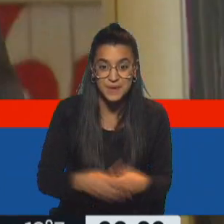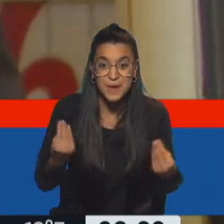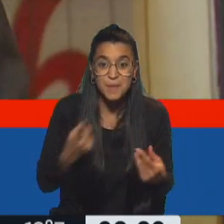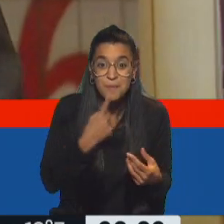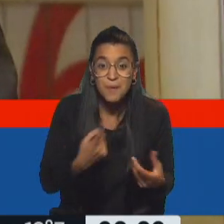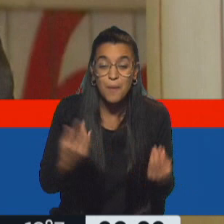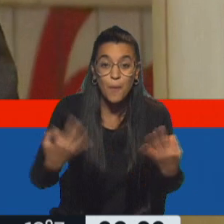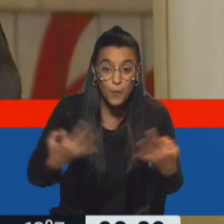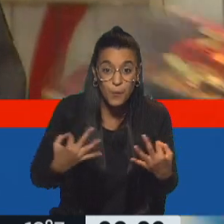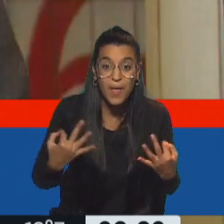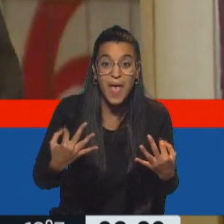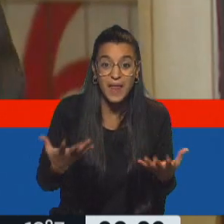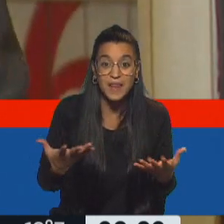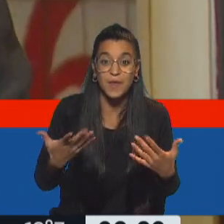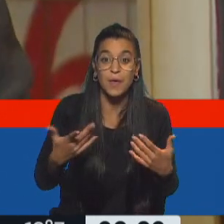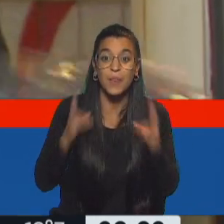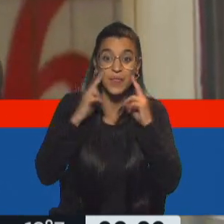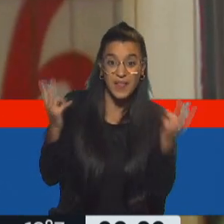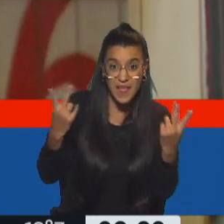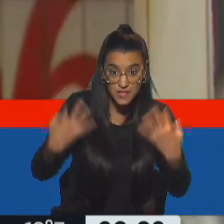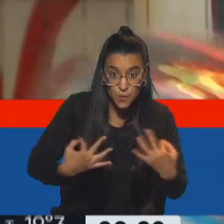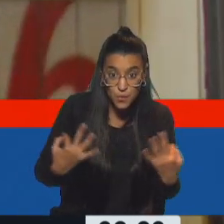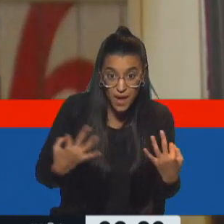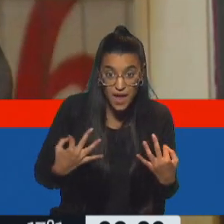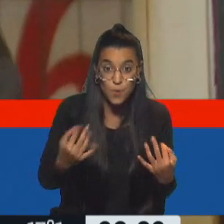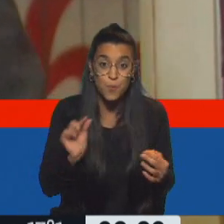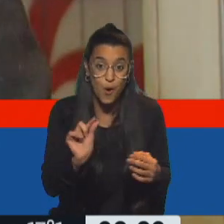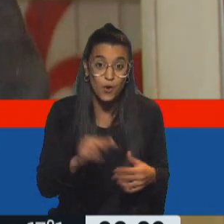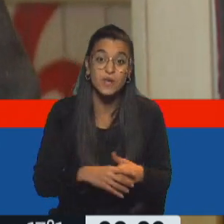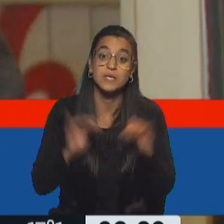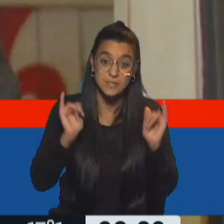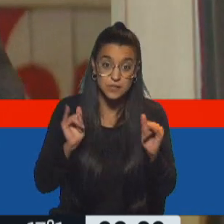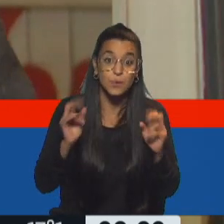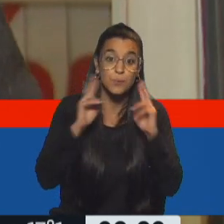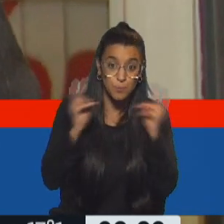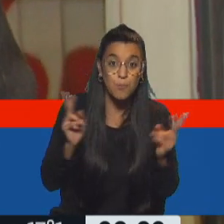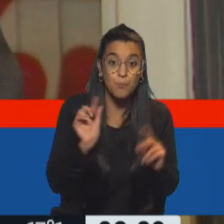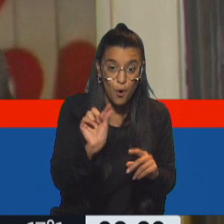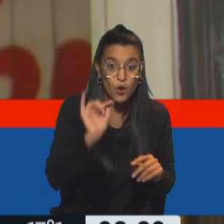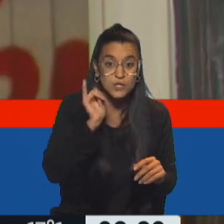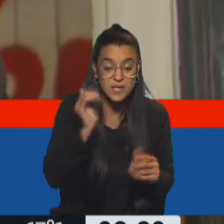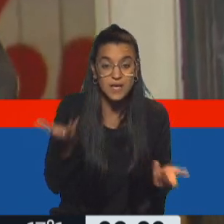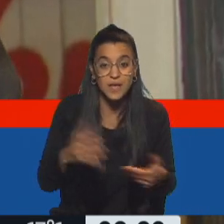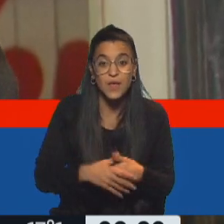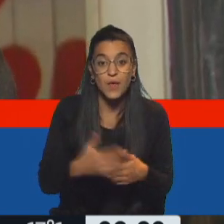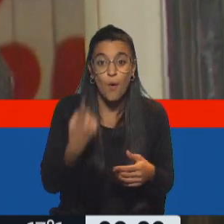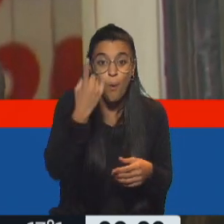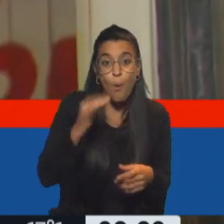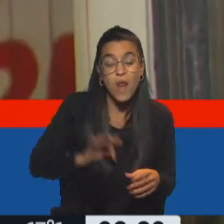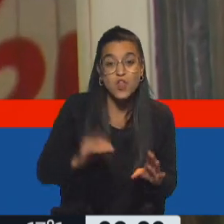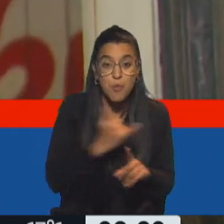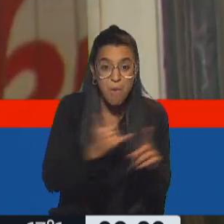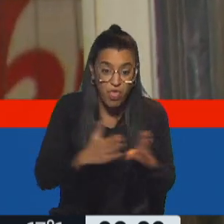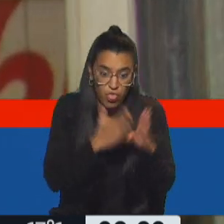es la...? Viene bien distenderse. ¿Cómo? Viene bien distenderse un poquito. Viene bien distenderse un poquito. Bueno, después de un año y medio, ¿no?